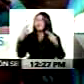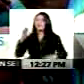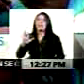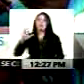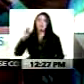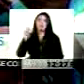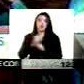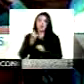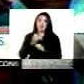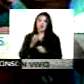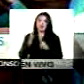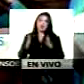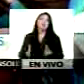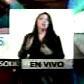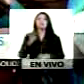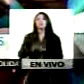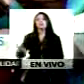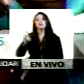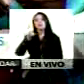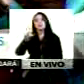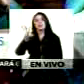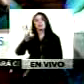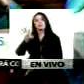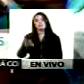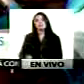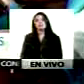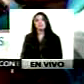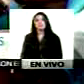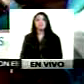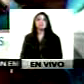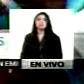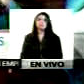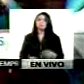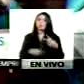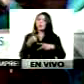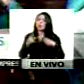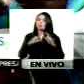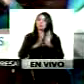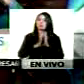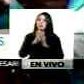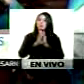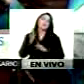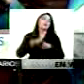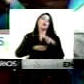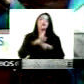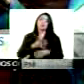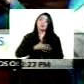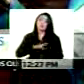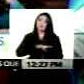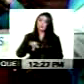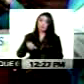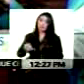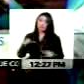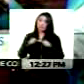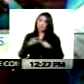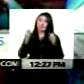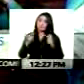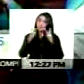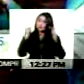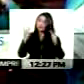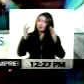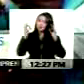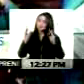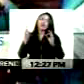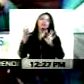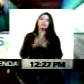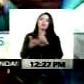el país, con la patria, con elevar los niveles de producción y con hacer que nosotros sigamos avanzando hacia una victoria definitiva en el marco de la guerra económica que